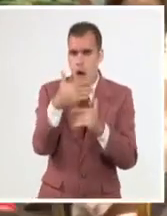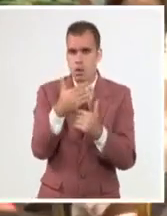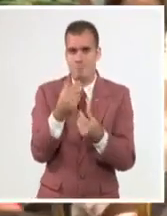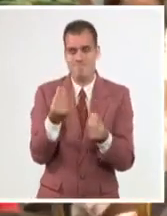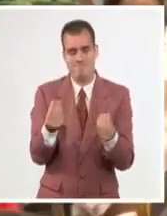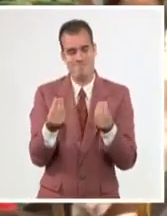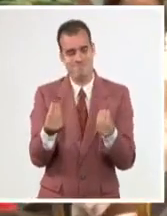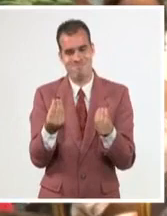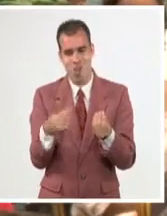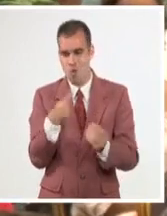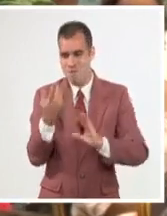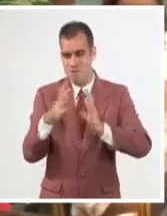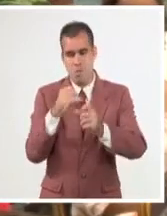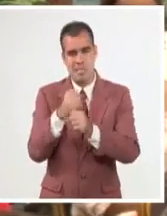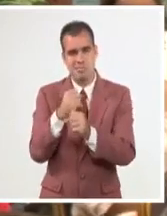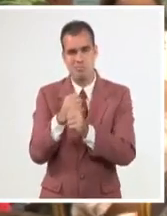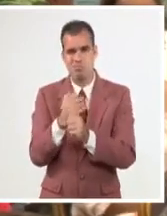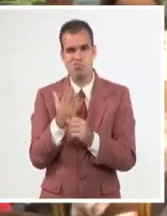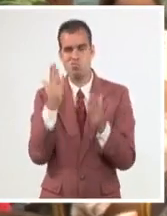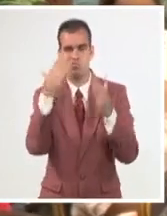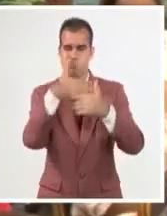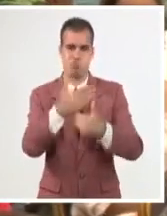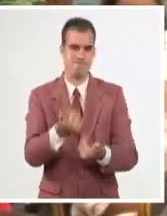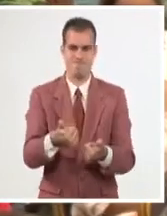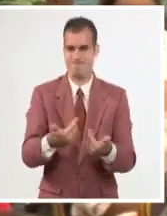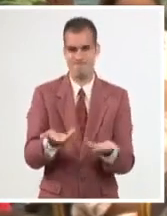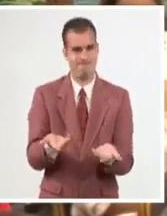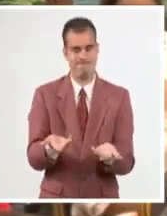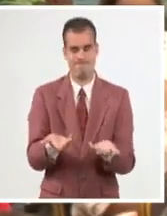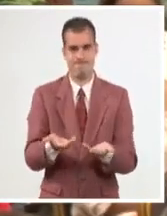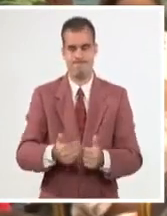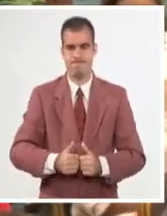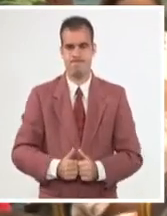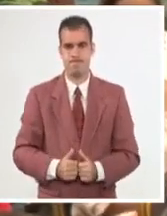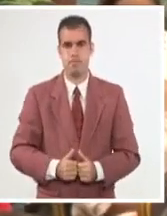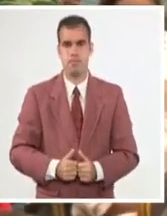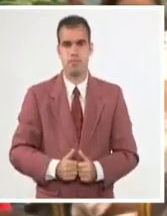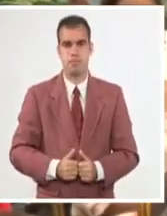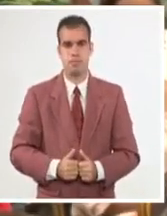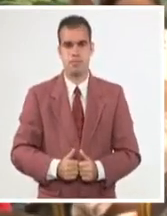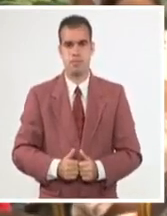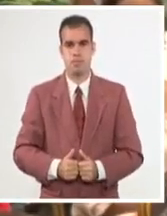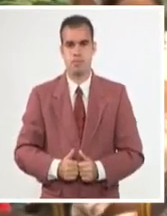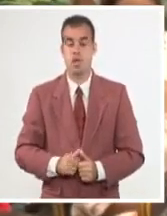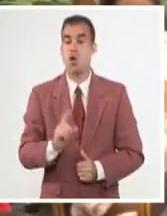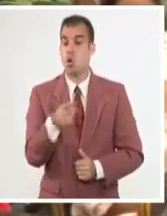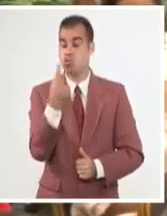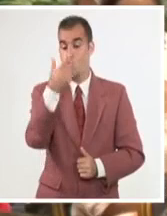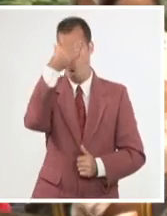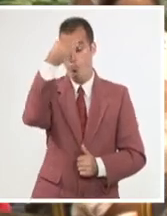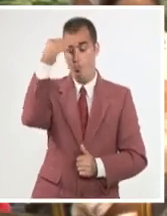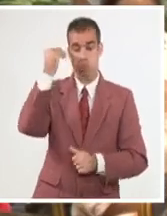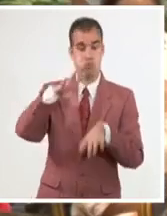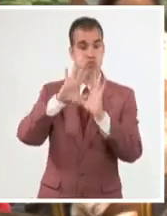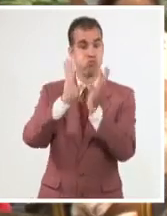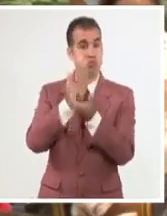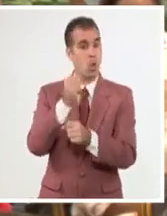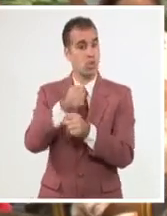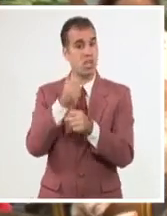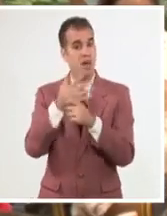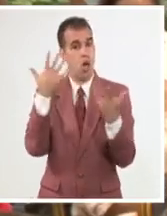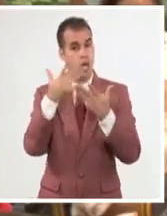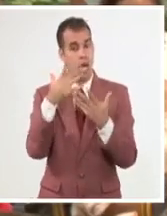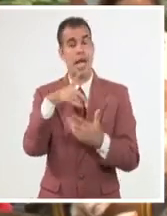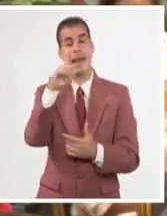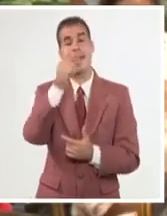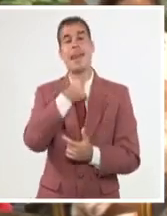incompleta. Y si nosotros desechamos toda la obra de Marx, de Engels, de Lenin, de Gramsci,